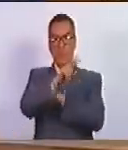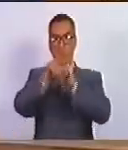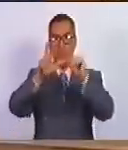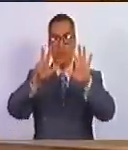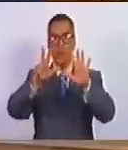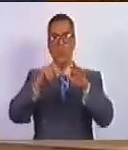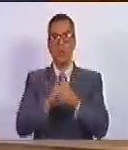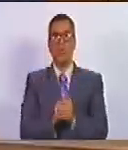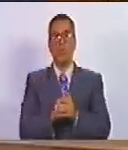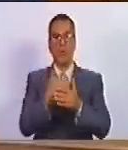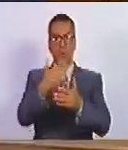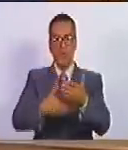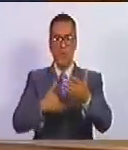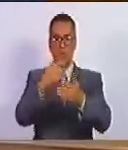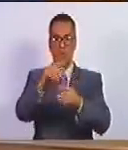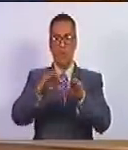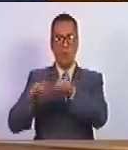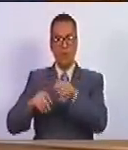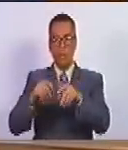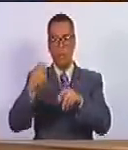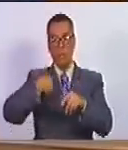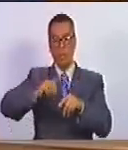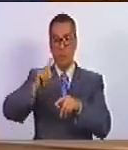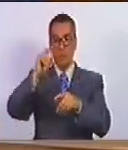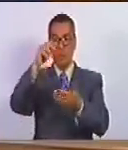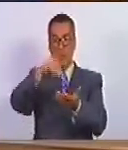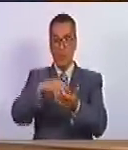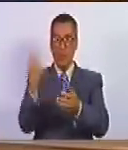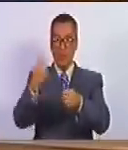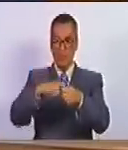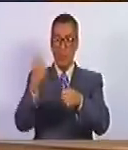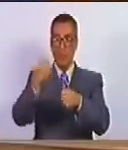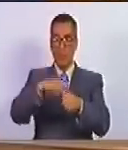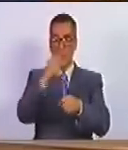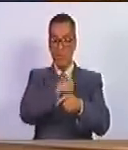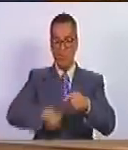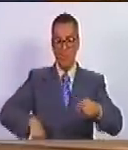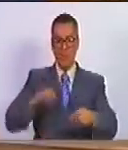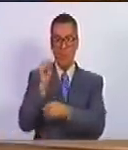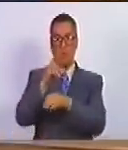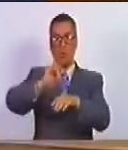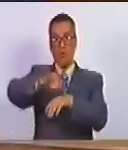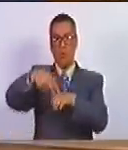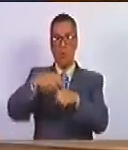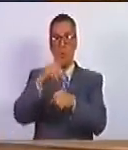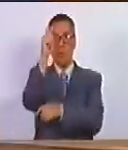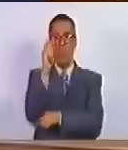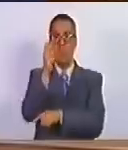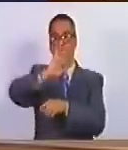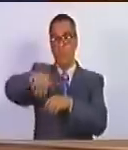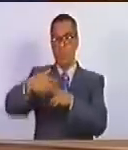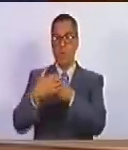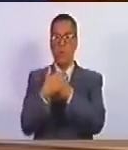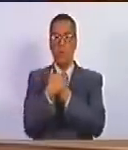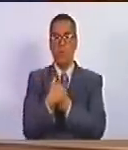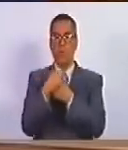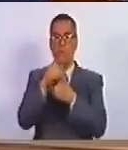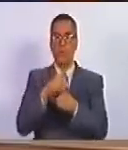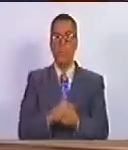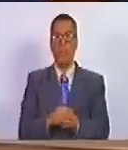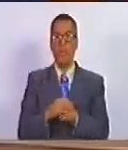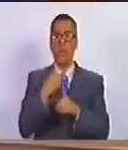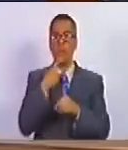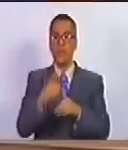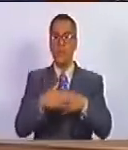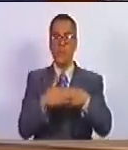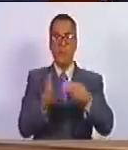38. Previo anuncio de Secretaría de la existencia del quórum reglamentario, el presidente de la Asamblea Nacional, diputado Jorge Rodríguez Gómez,